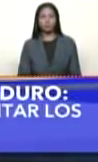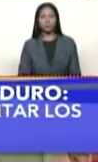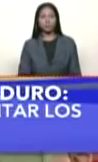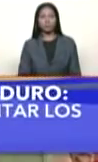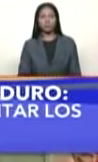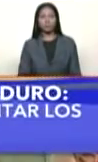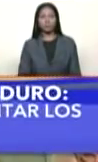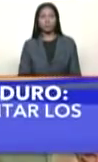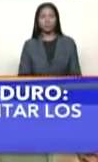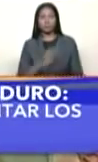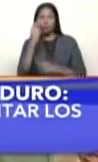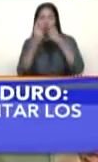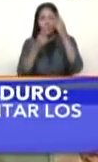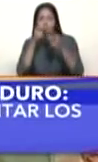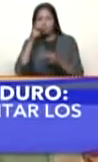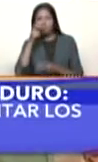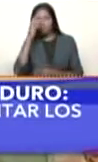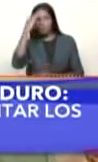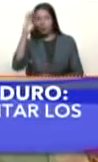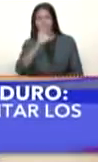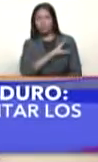La supervisa con la milicia.